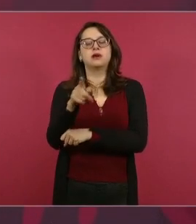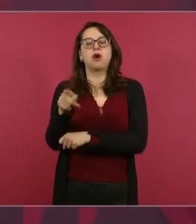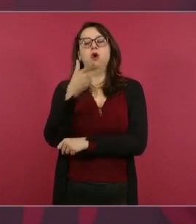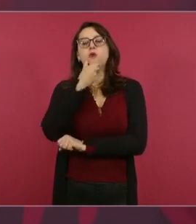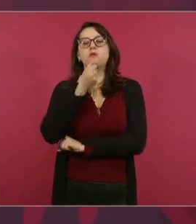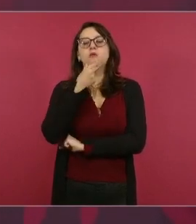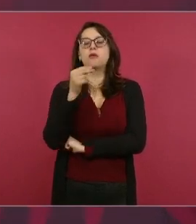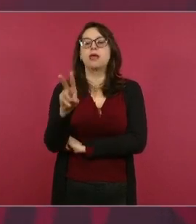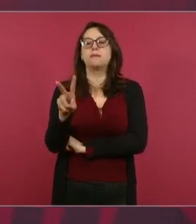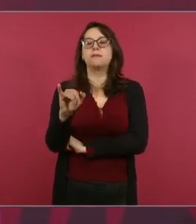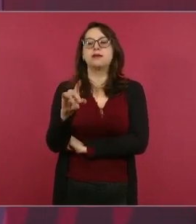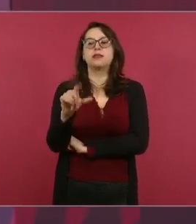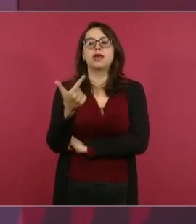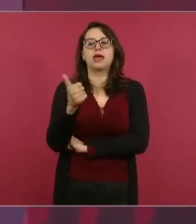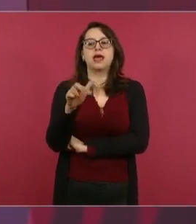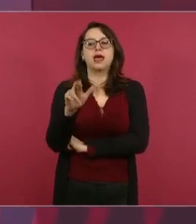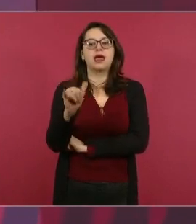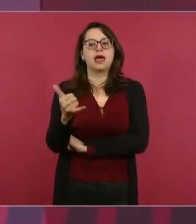y